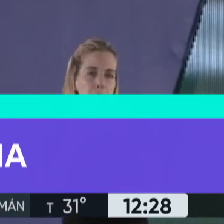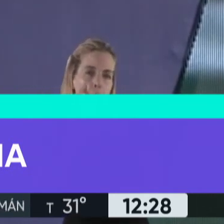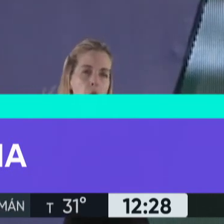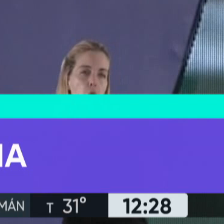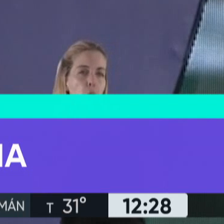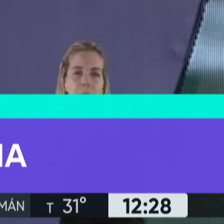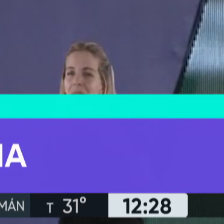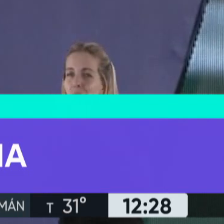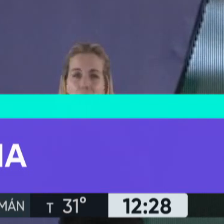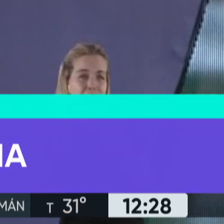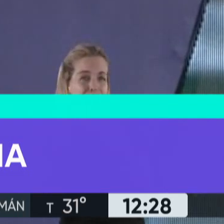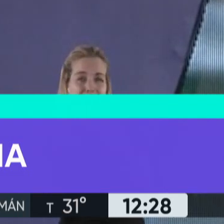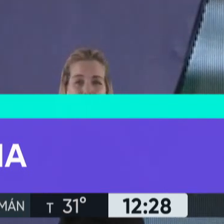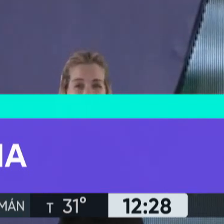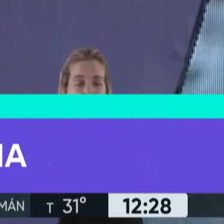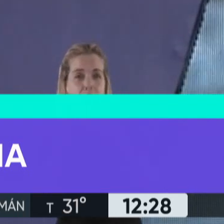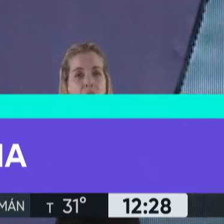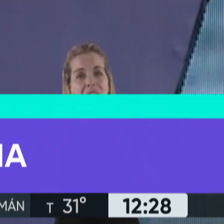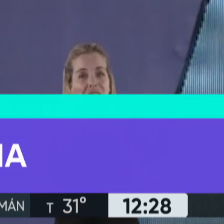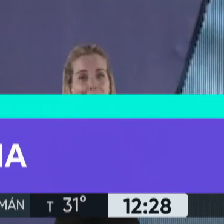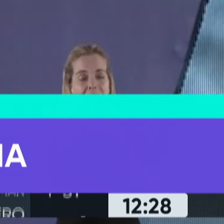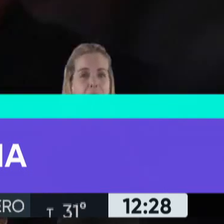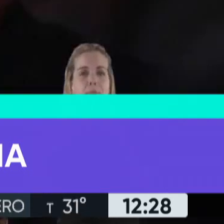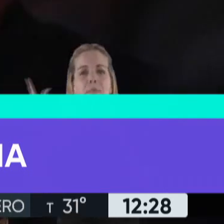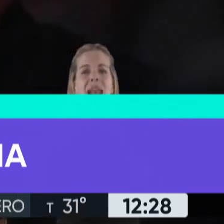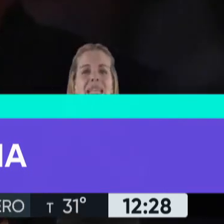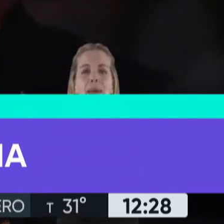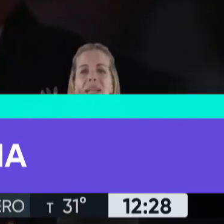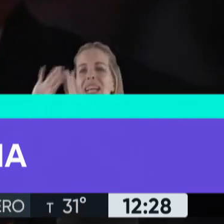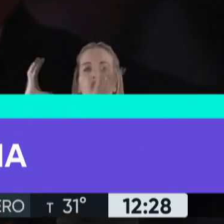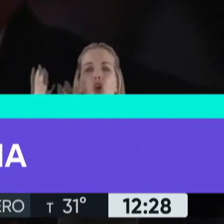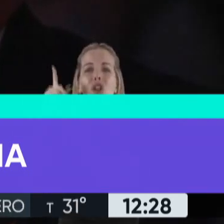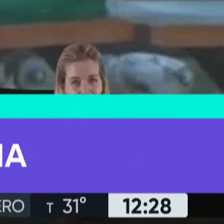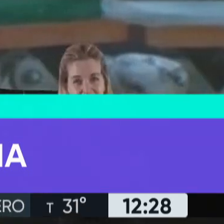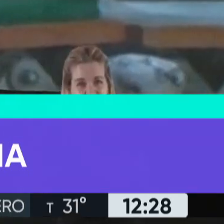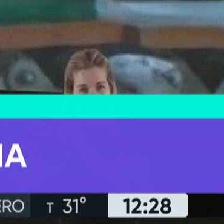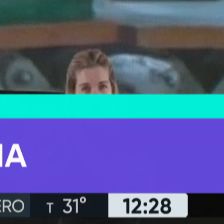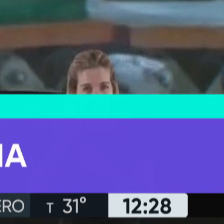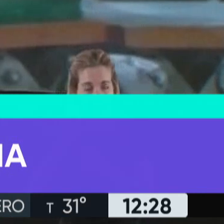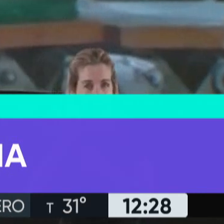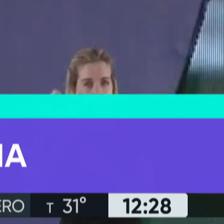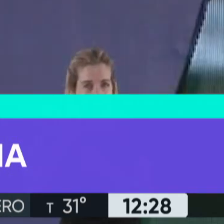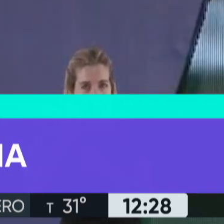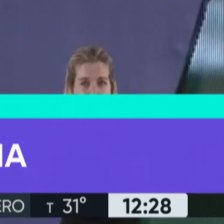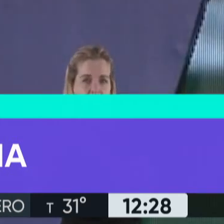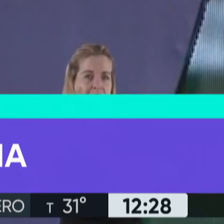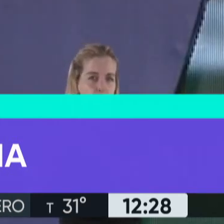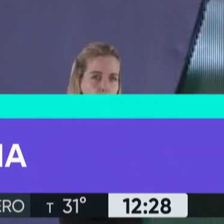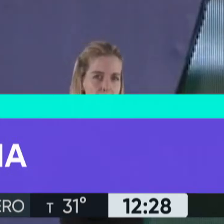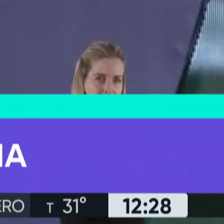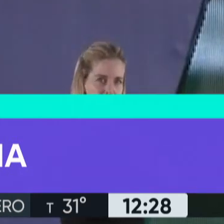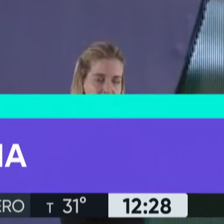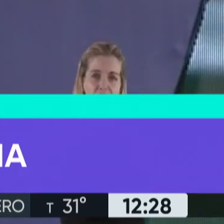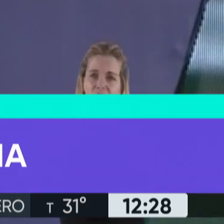equivalente a toda la ayuda que ese organismo dio al mundo para sobrellevar los daños causados por la pandemia. Por eso le pedimos al